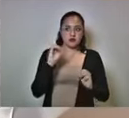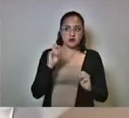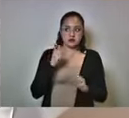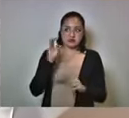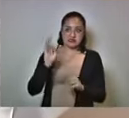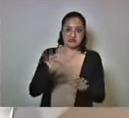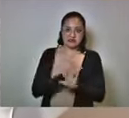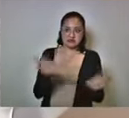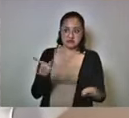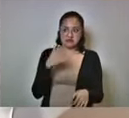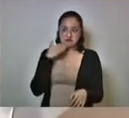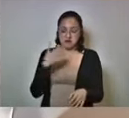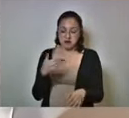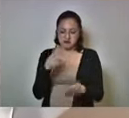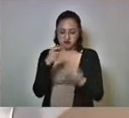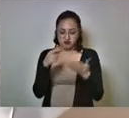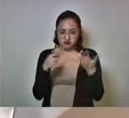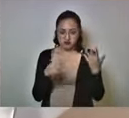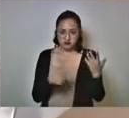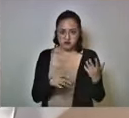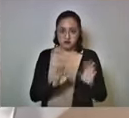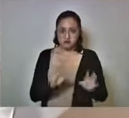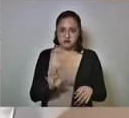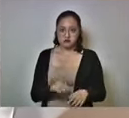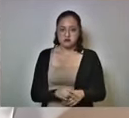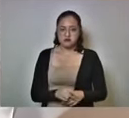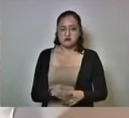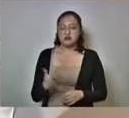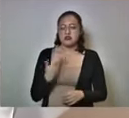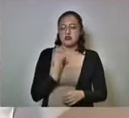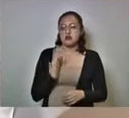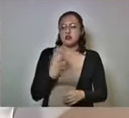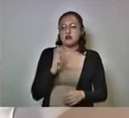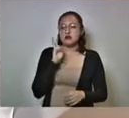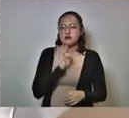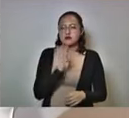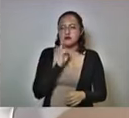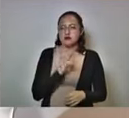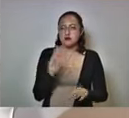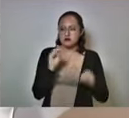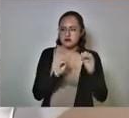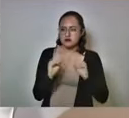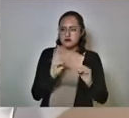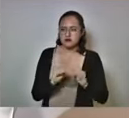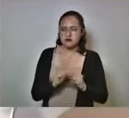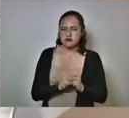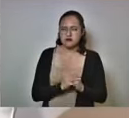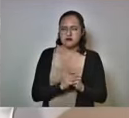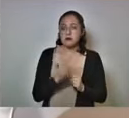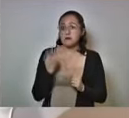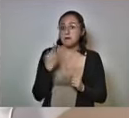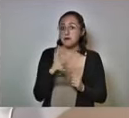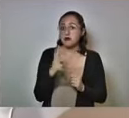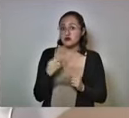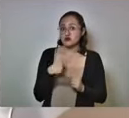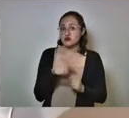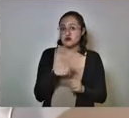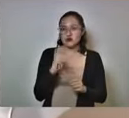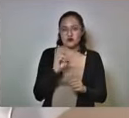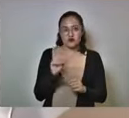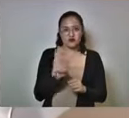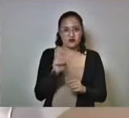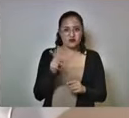recibido. Entiendo que hay algún ya prototipo, ya elaborado, pero nosotros no vamos a